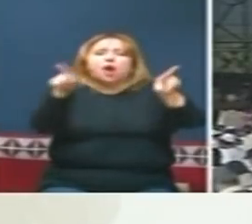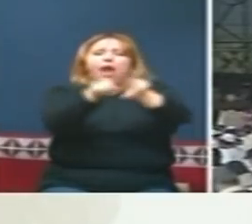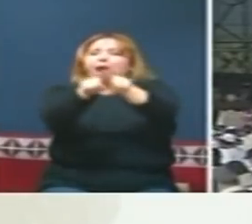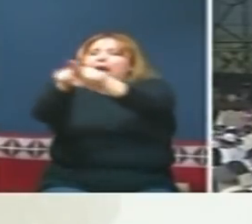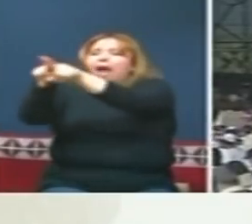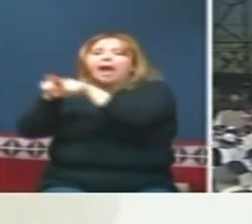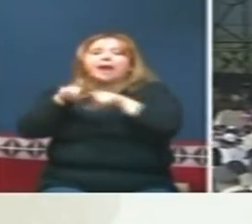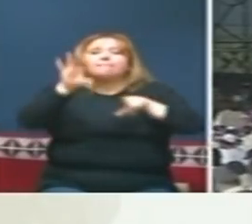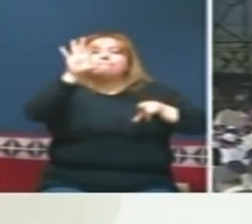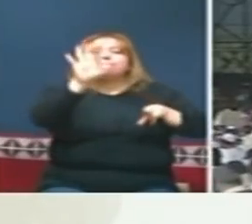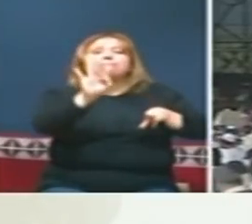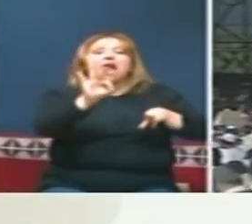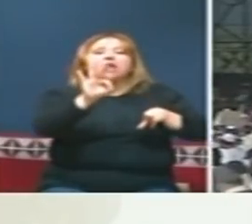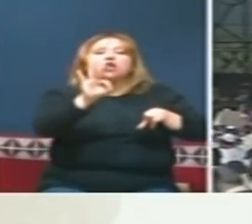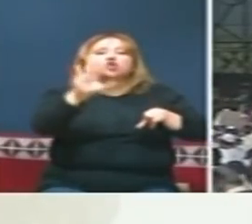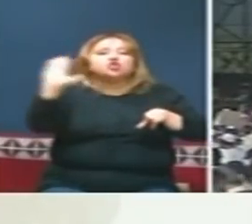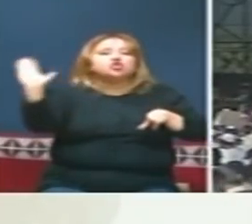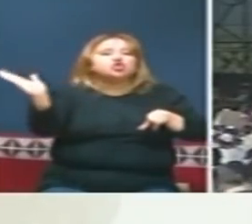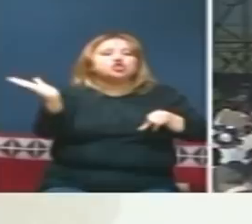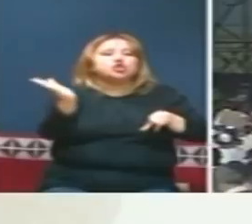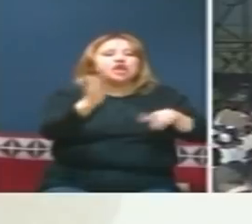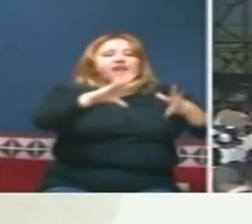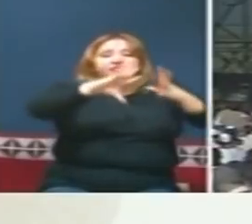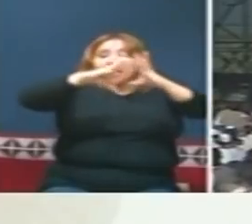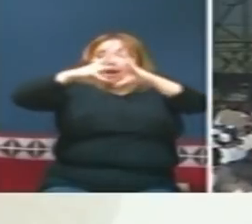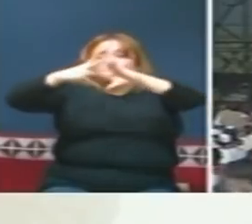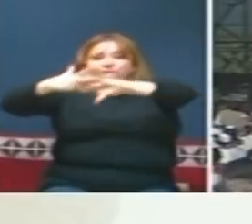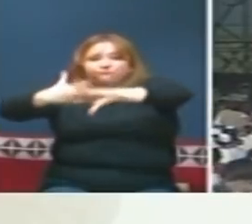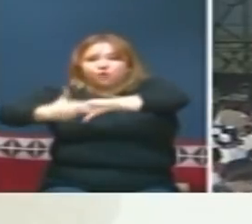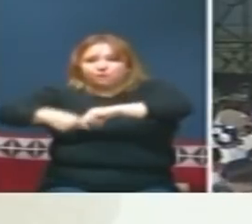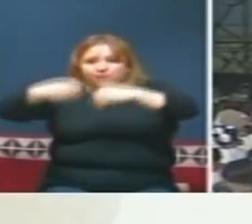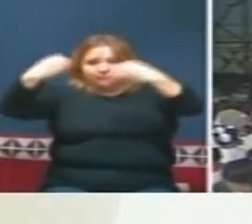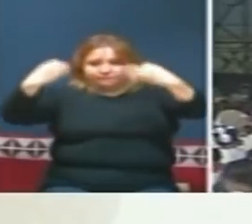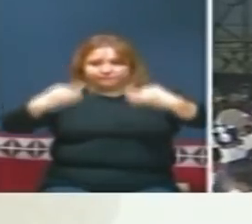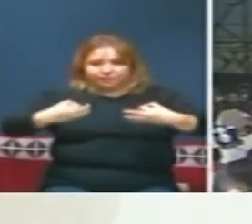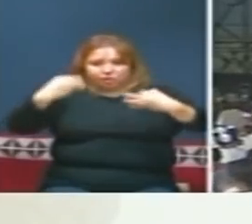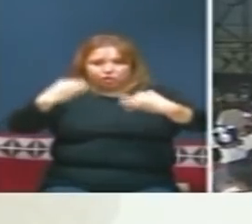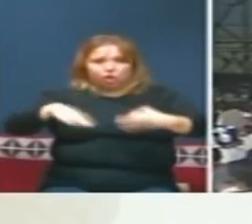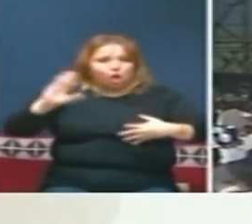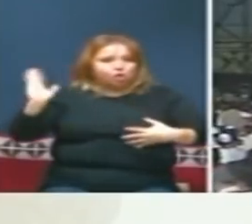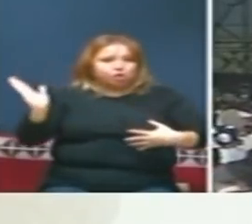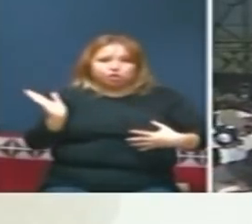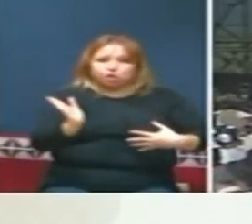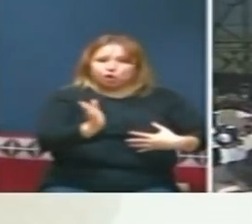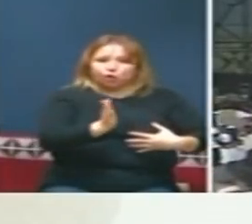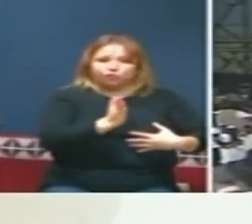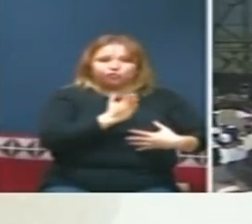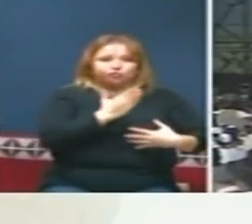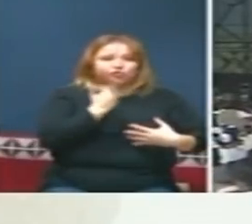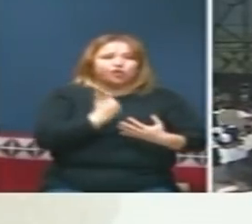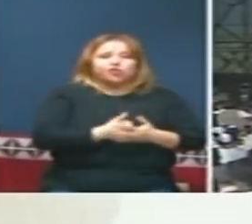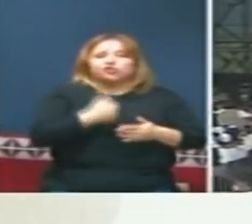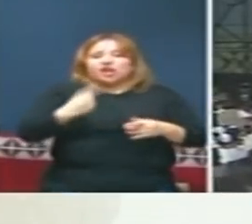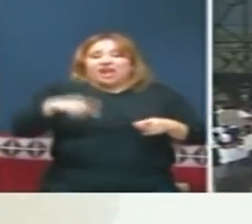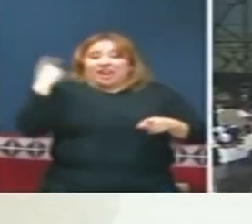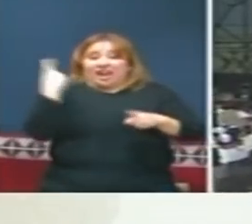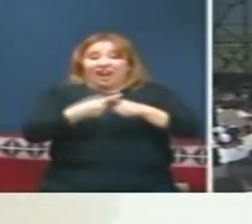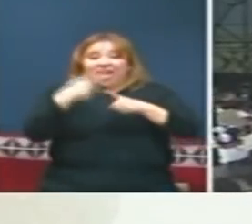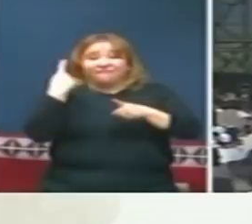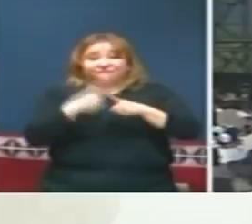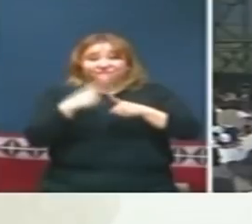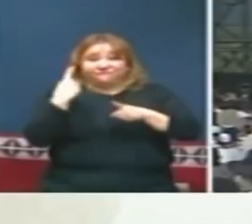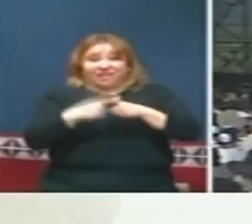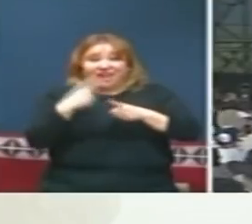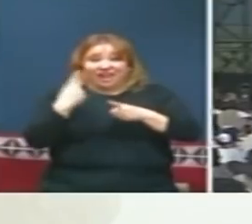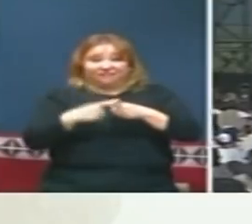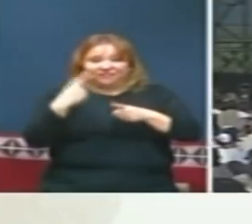para que todo se lleve a cabo de la mejor manera, con todos los respetos, en la celebración de